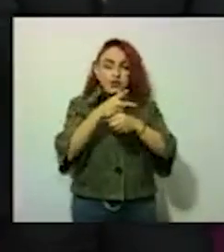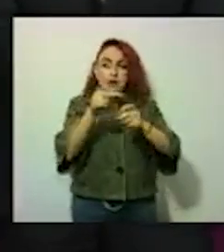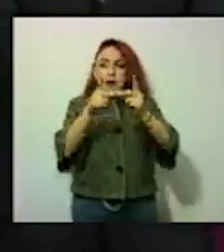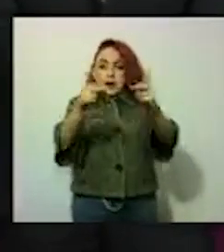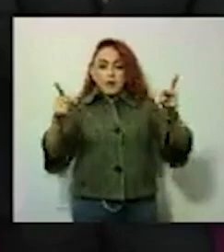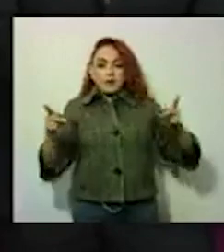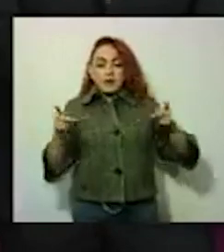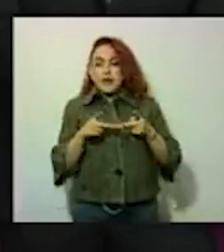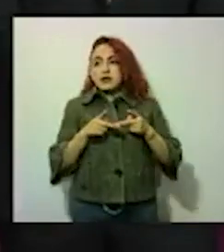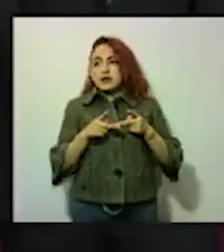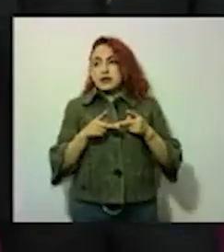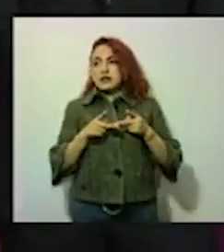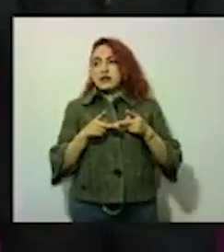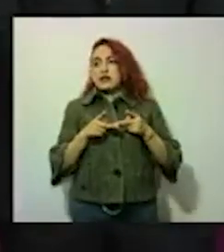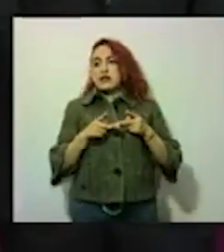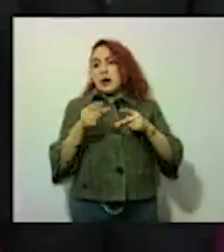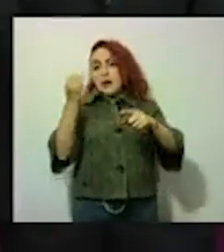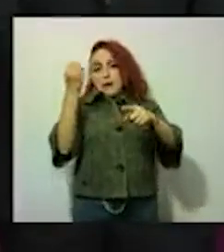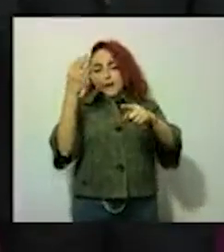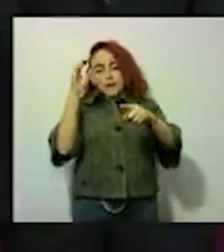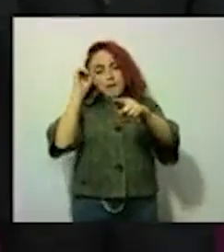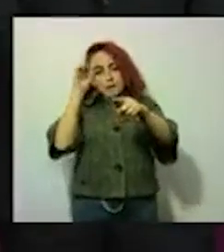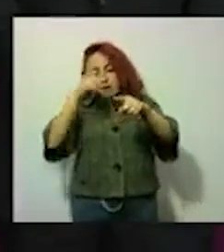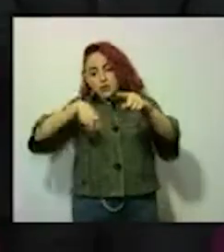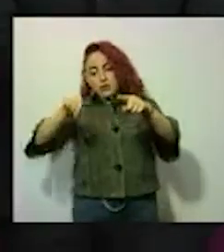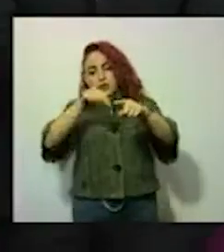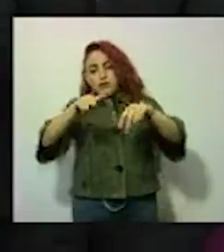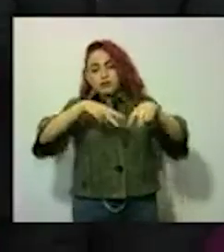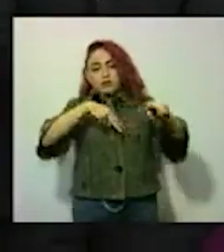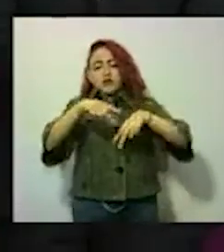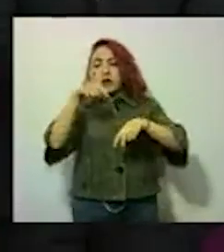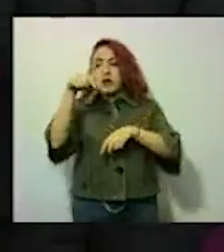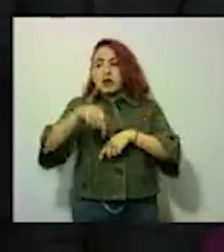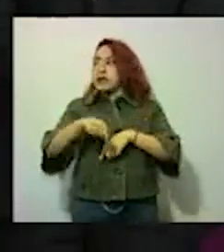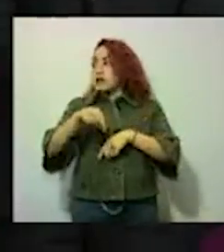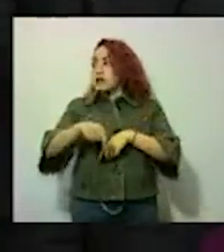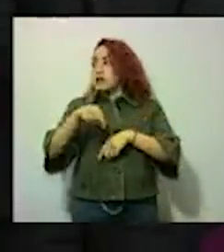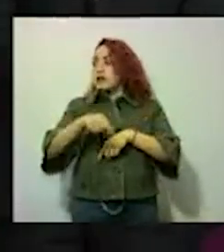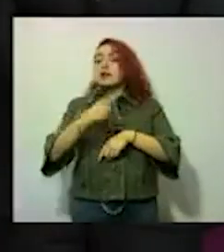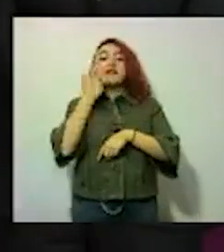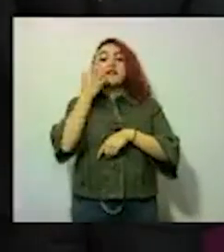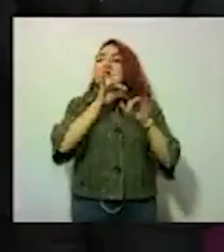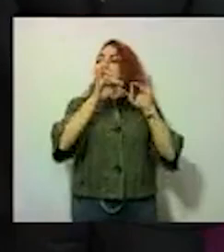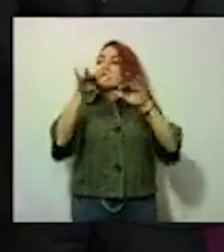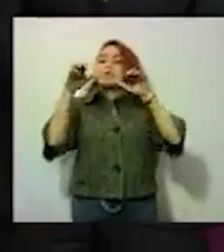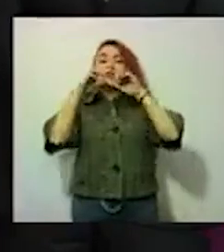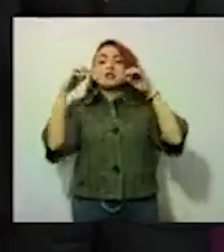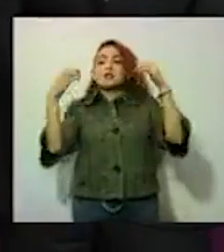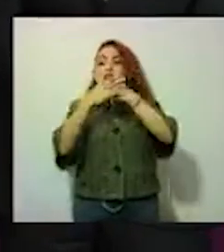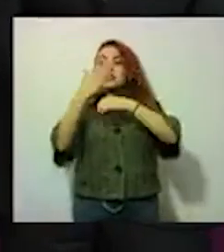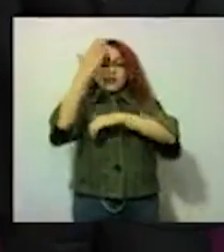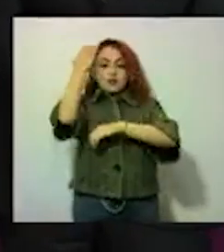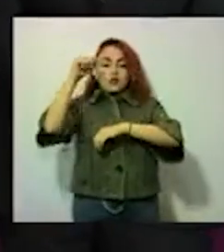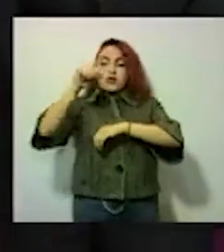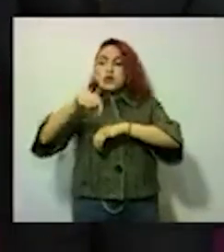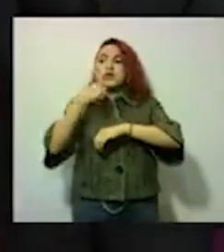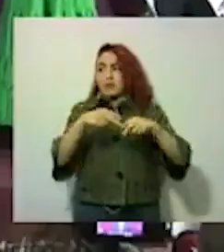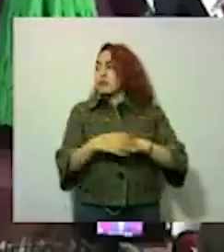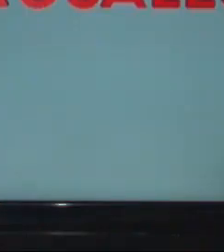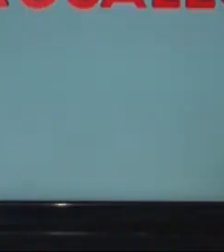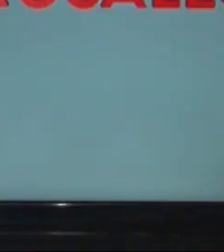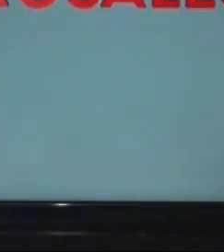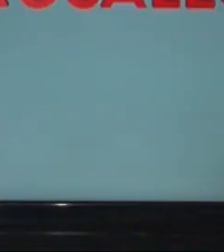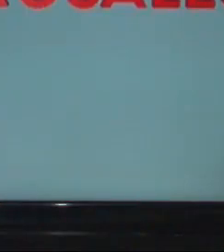públicas en vivo el partido. Pero el que es aquí, ahora sí que queremos el estadio lleno. Queremos irnos con